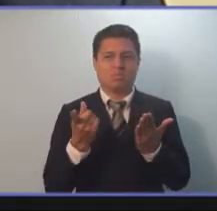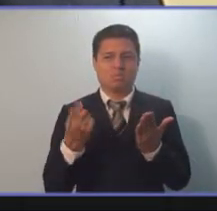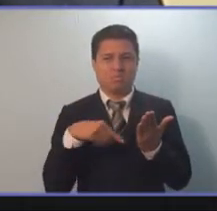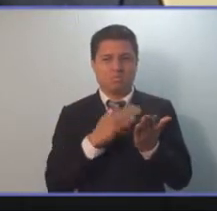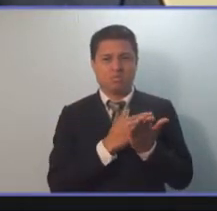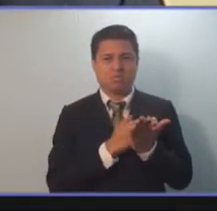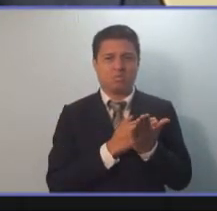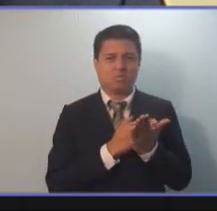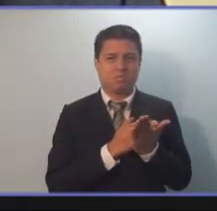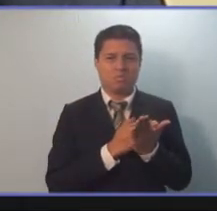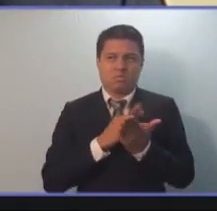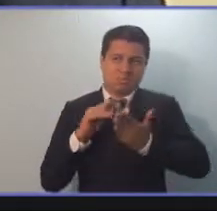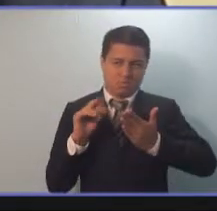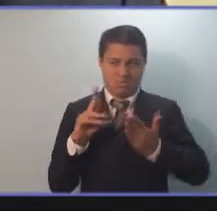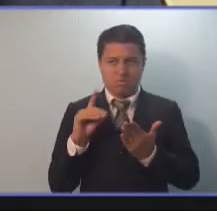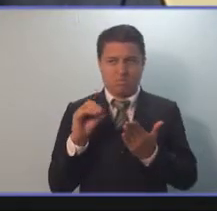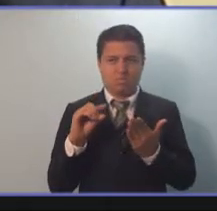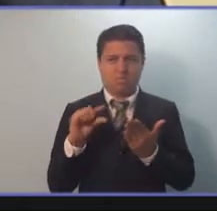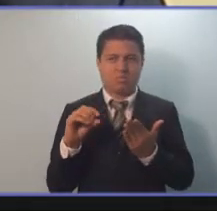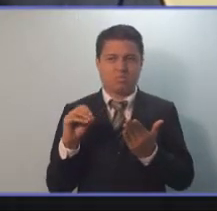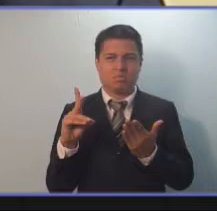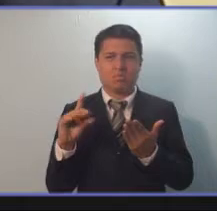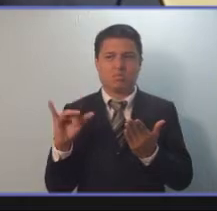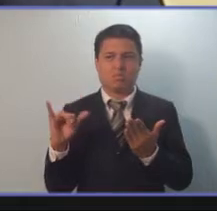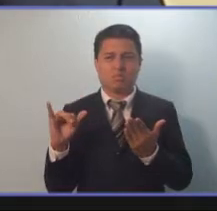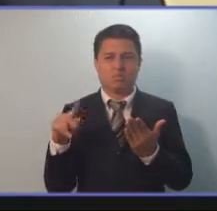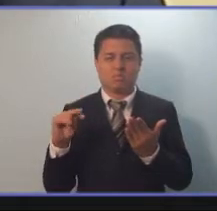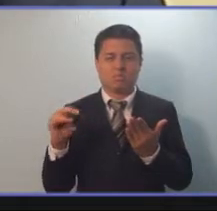ausente. Ricardo Ernesto Godoy Peñate,